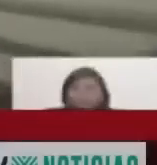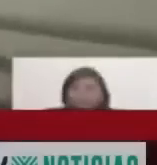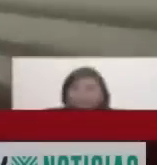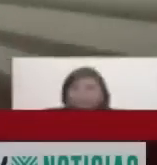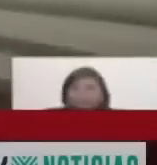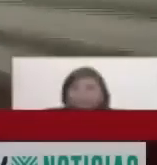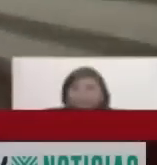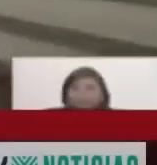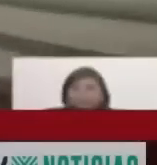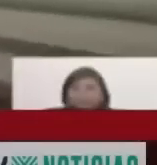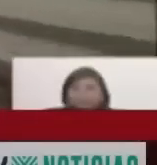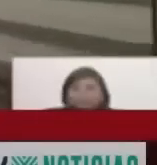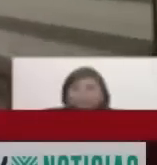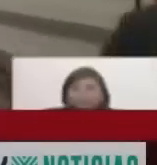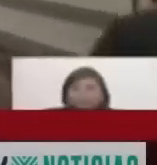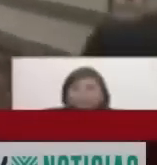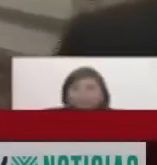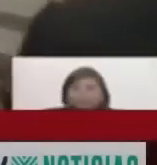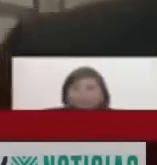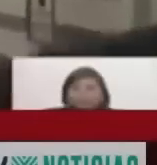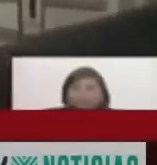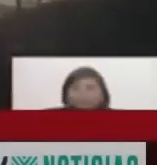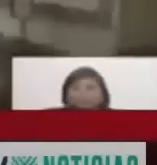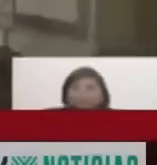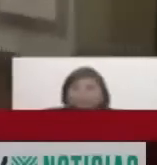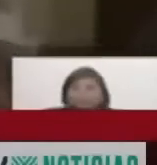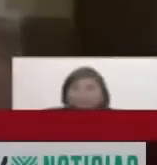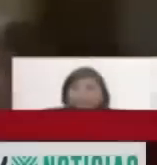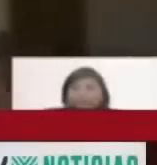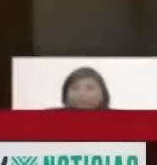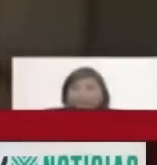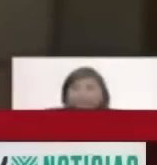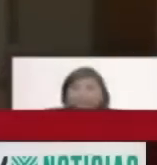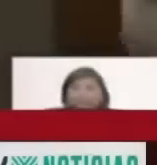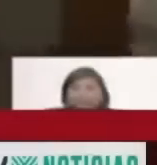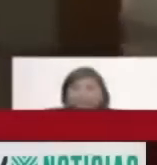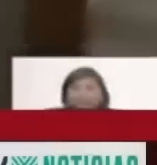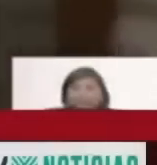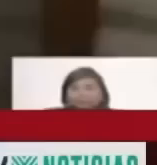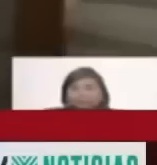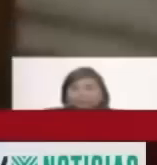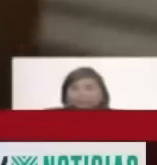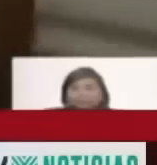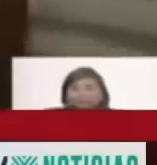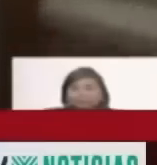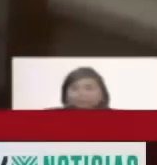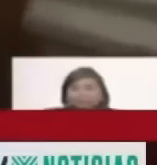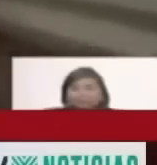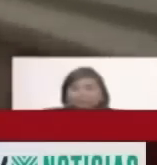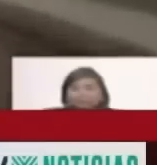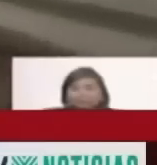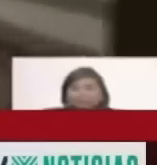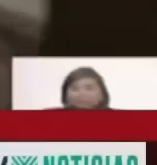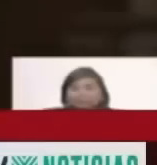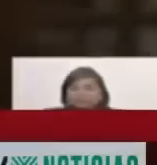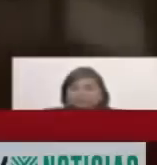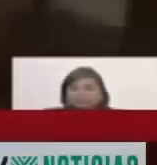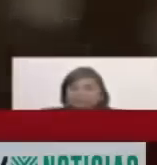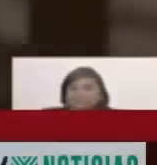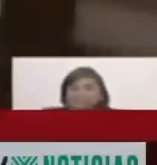no con ese traje mandado a hacer ya previos días antes habían habiendo sido blindada por los